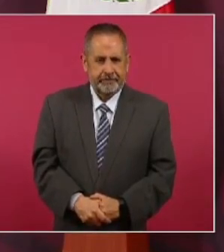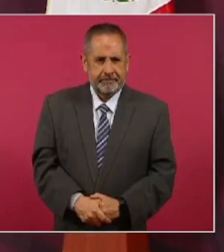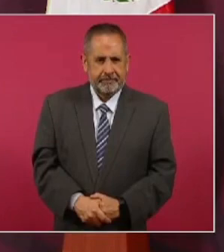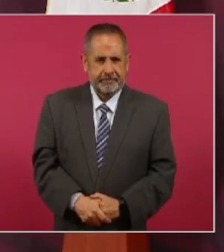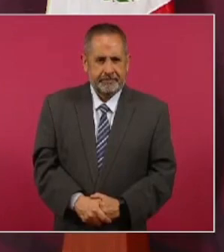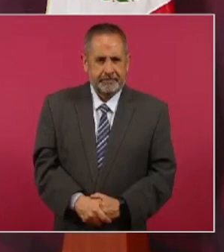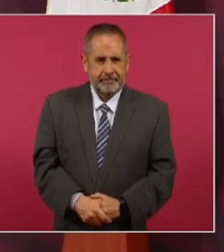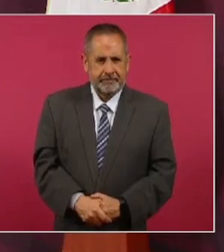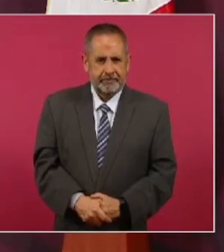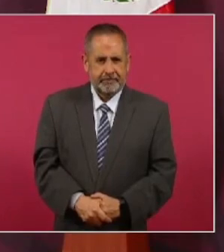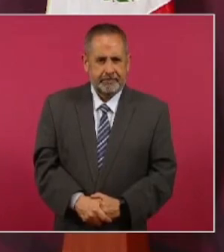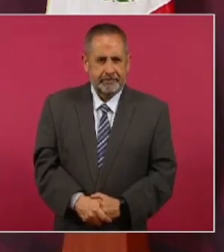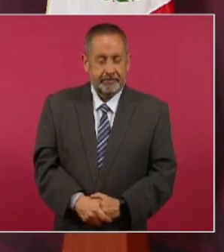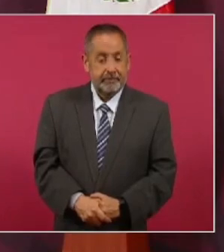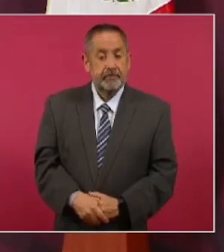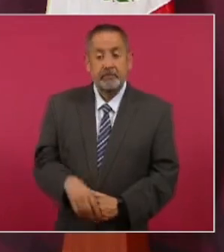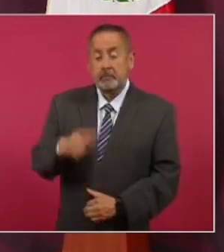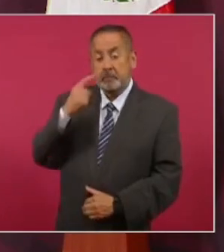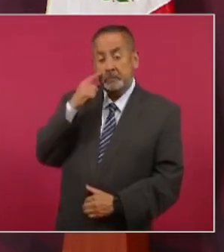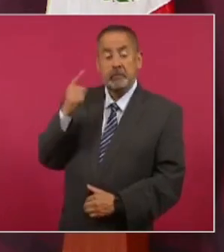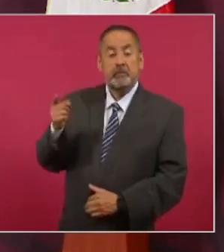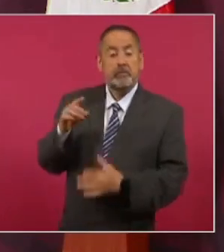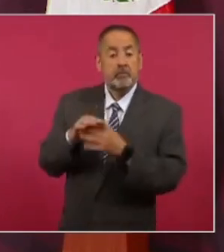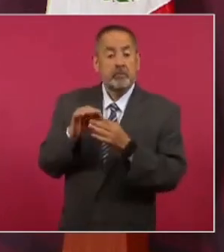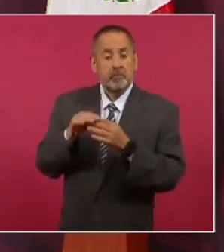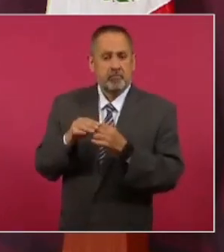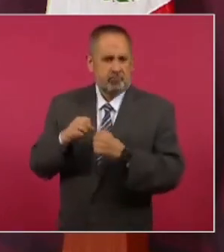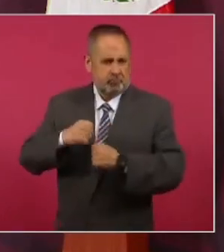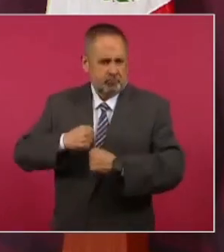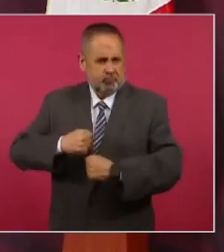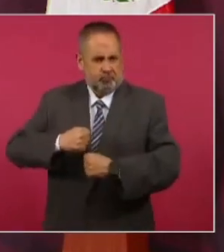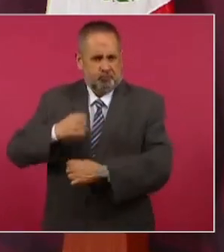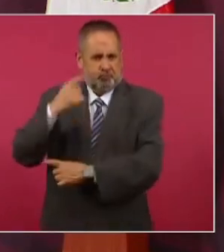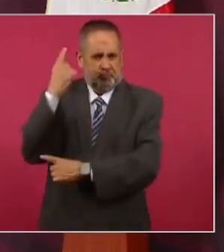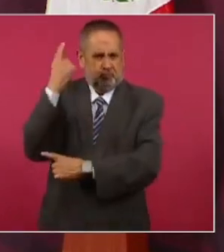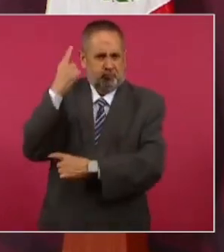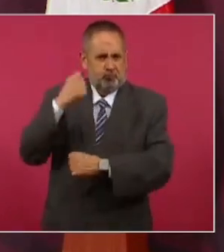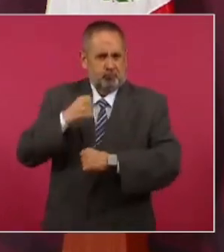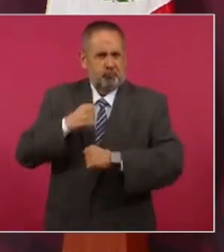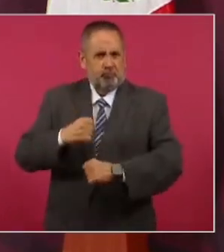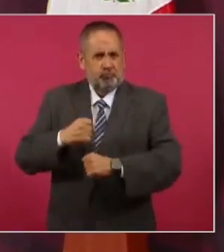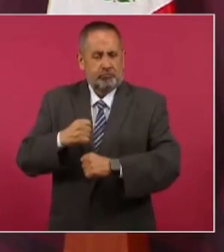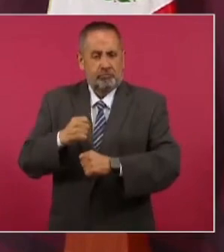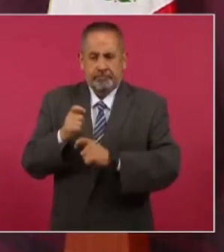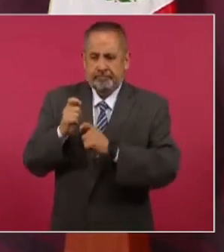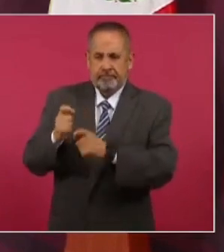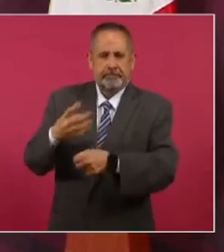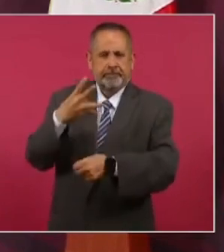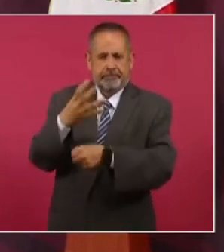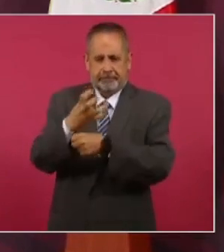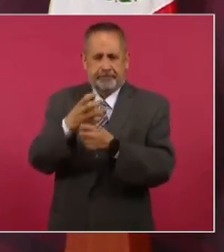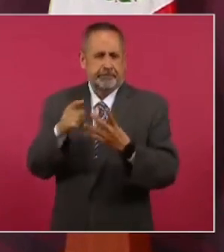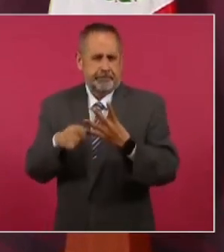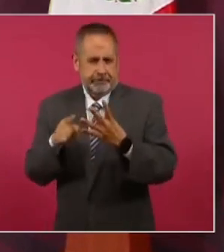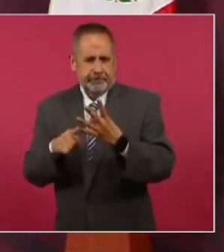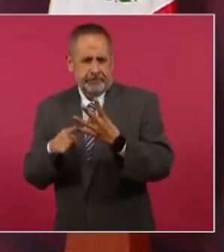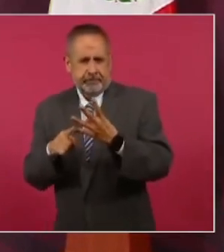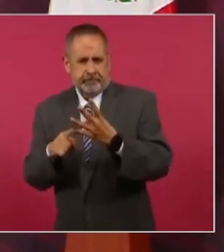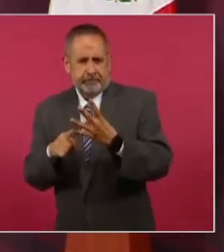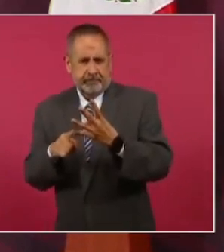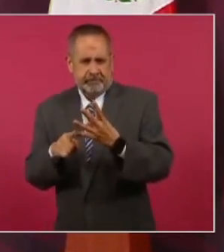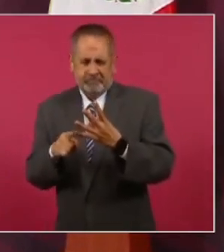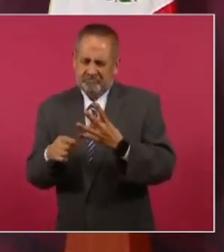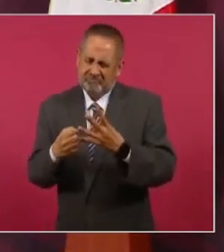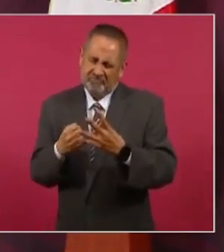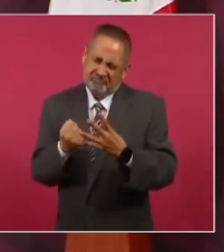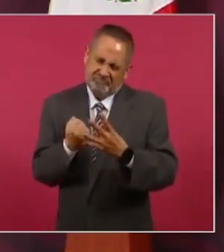miren la carrera número lo corpulento el el lanzamiento está conectando el boletazo que lo puede manejar en la antecedida hacer un